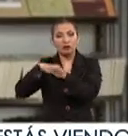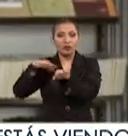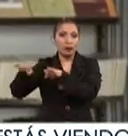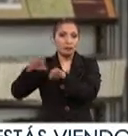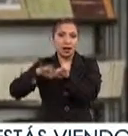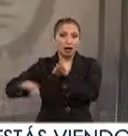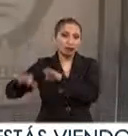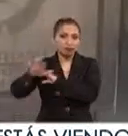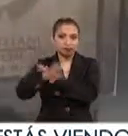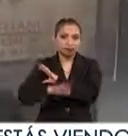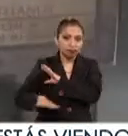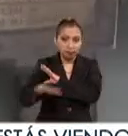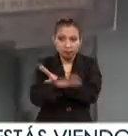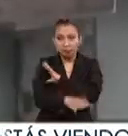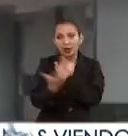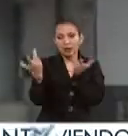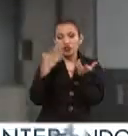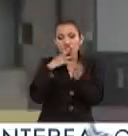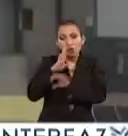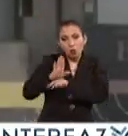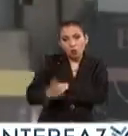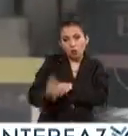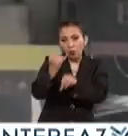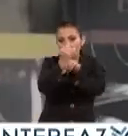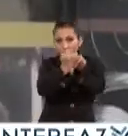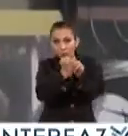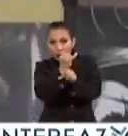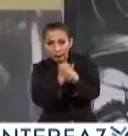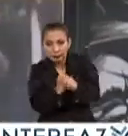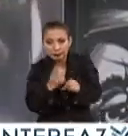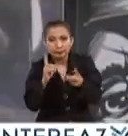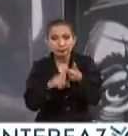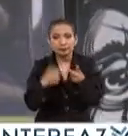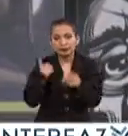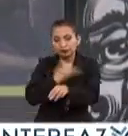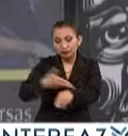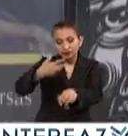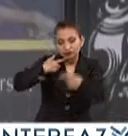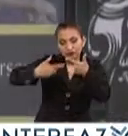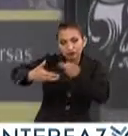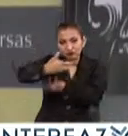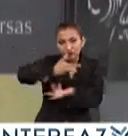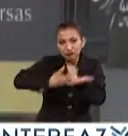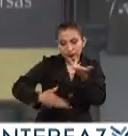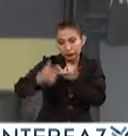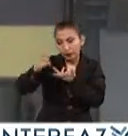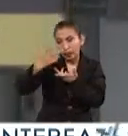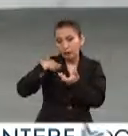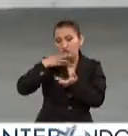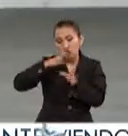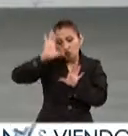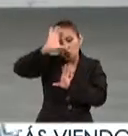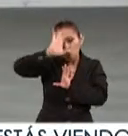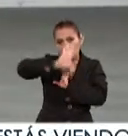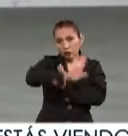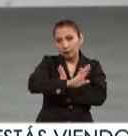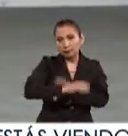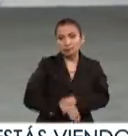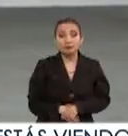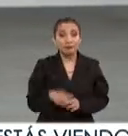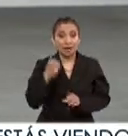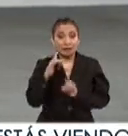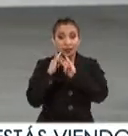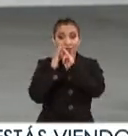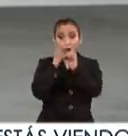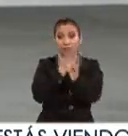labores esenciales de conservación, investigación y gestión del patrimonio cultural. Esta